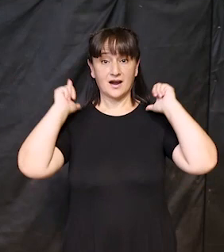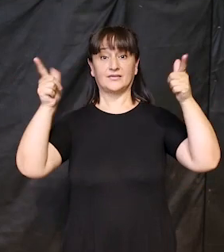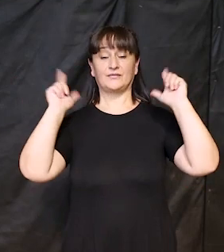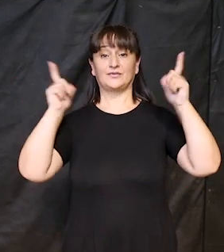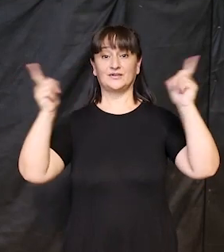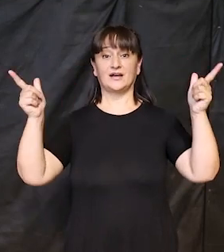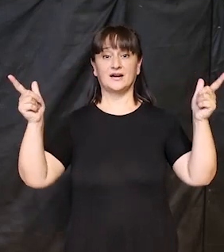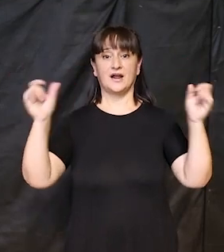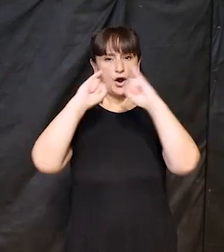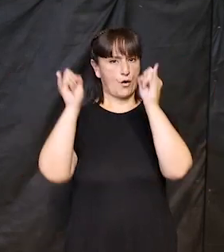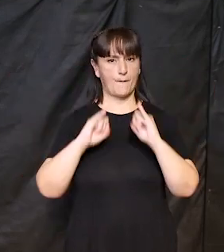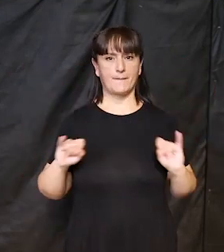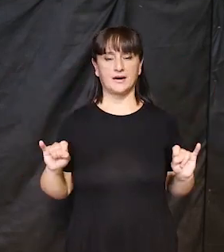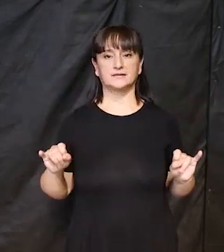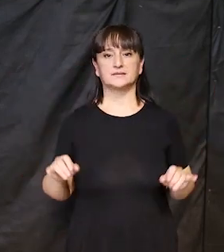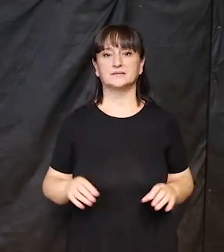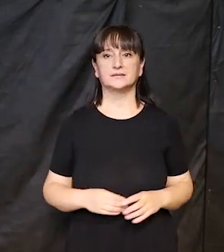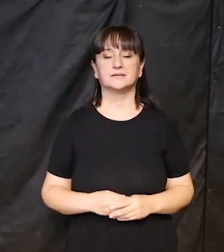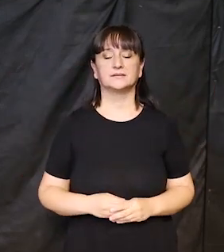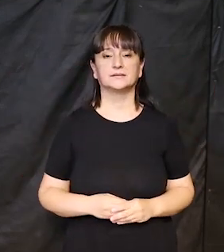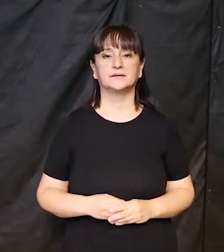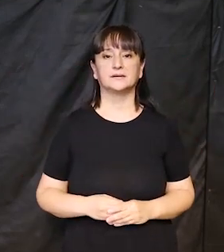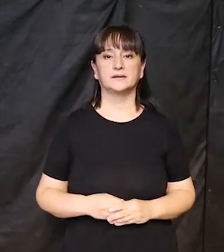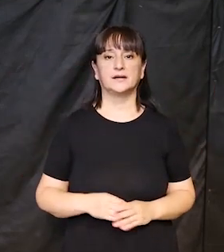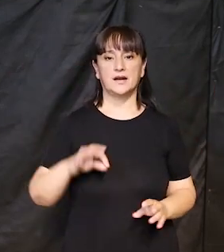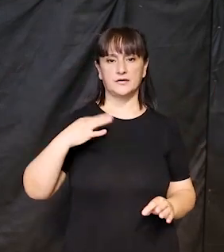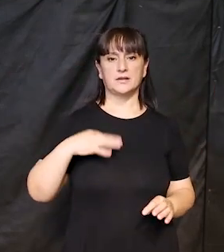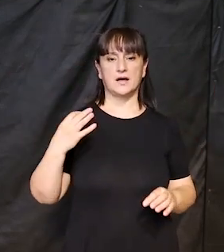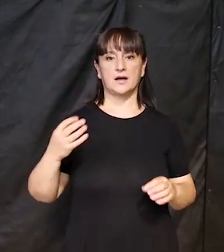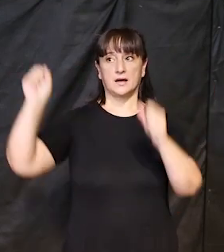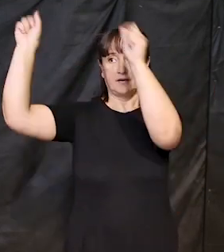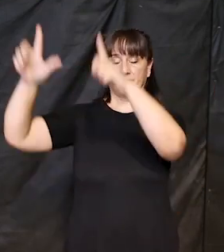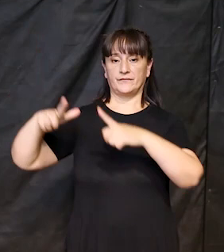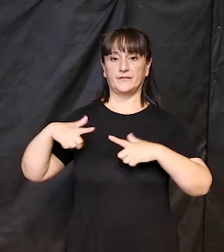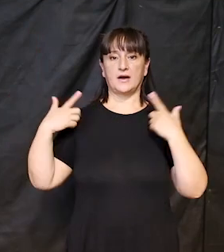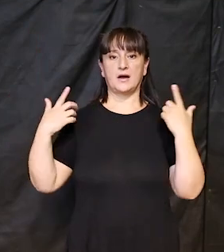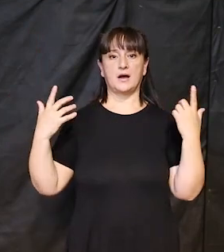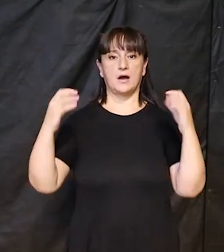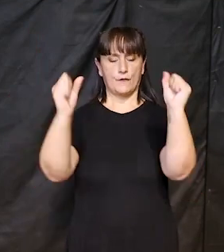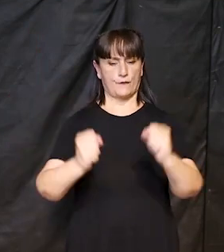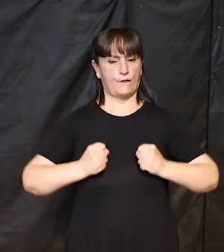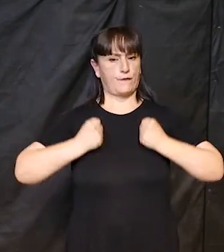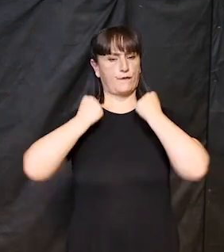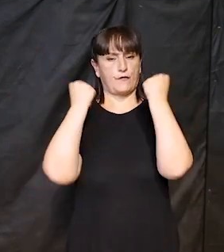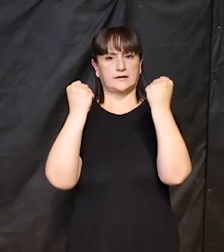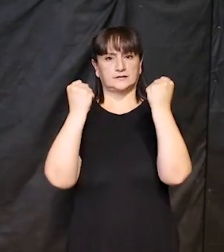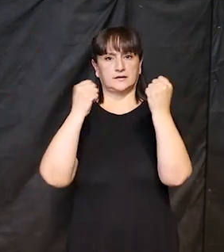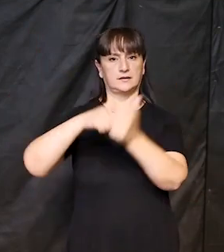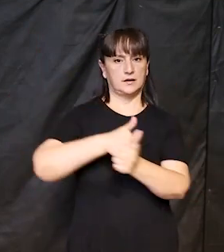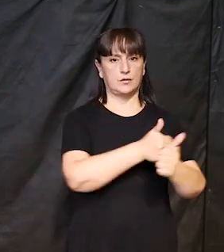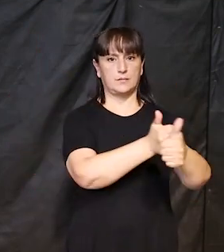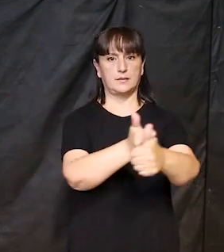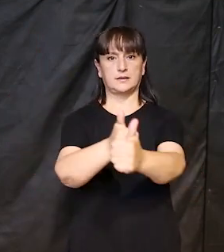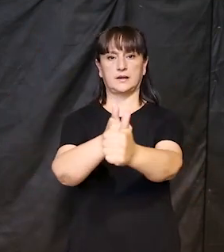gozo con alegría con paz que realmente la palabra de dios fortalezca su vida dirección es su